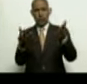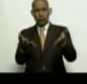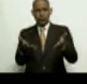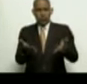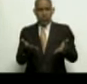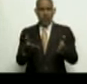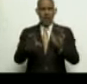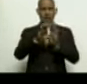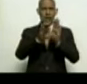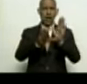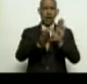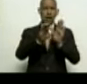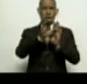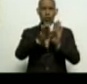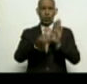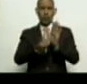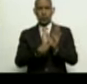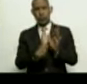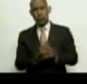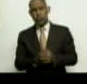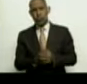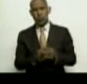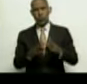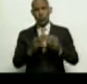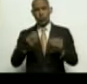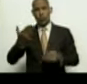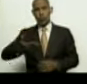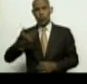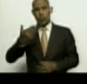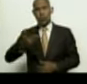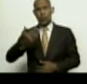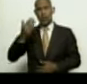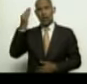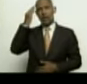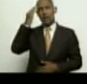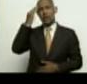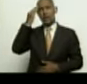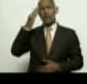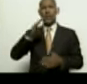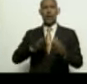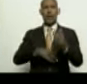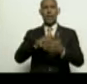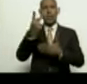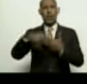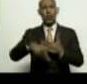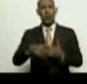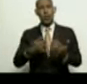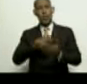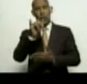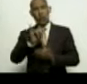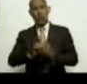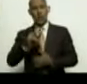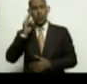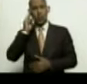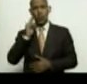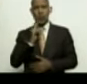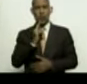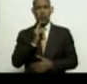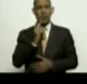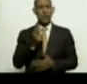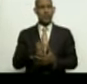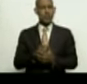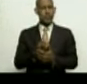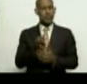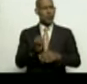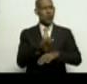República Bolivariana de Venezuela, que son hitos importantes para entender cómo avanza el proyecto de Bolívar en contraposición a un gobierno de Estados Unidos que en